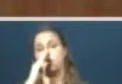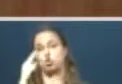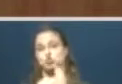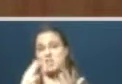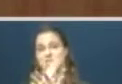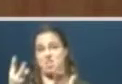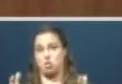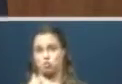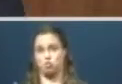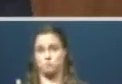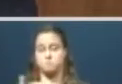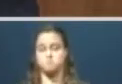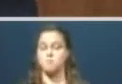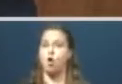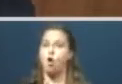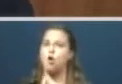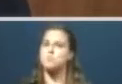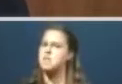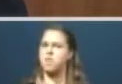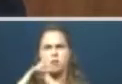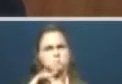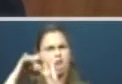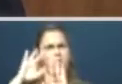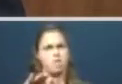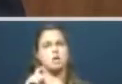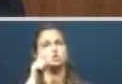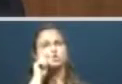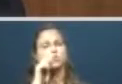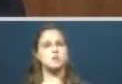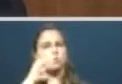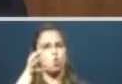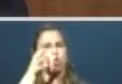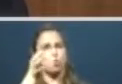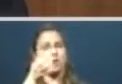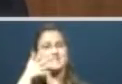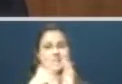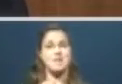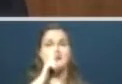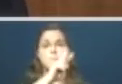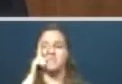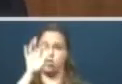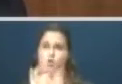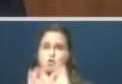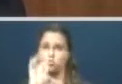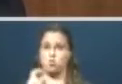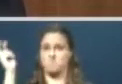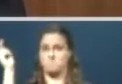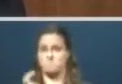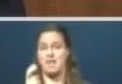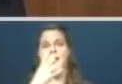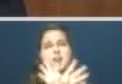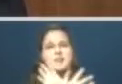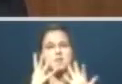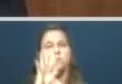además nuestra comunidad sigue siendo líder de turismo rural con más del 22 por ciento de los viajeros 19% de las